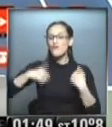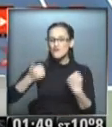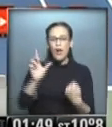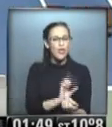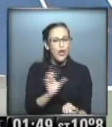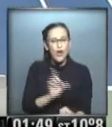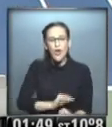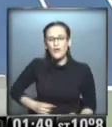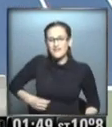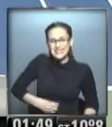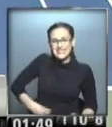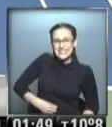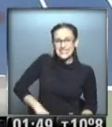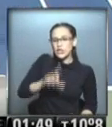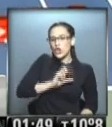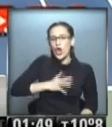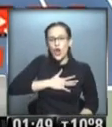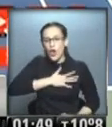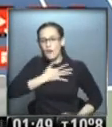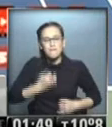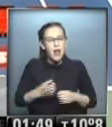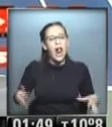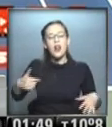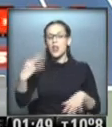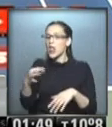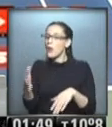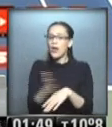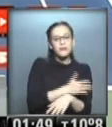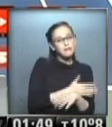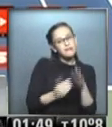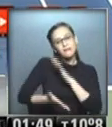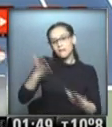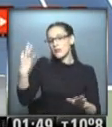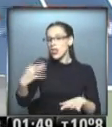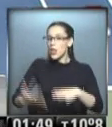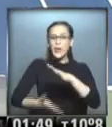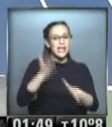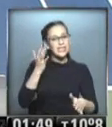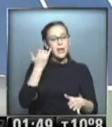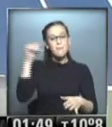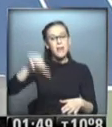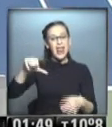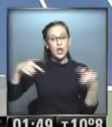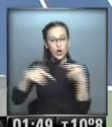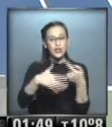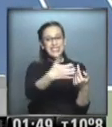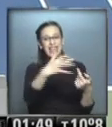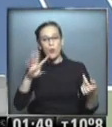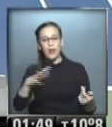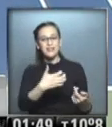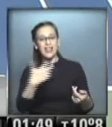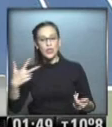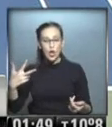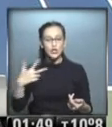dolores intestinales y estomacal, se tuvo que retirar cuando perdía con Florian Mayer, 6-4, 6-2 y 3-0, y de esta